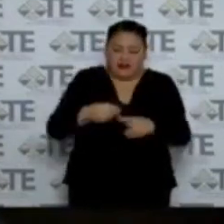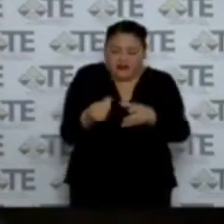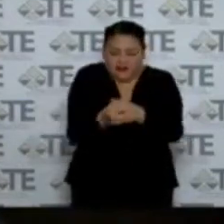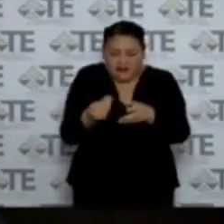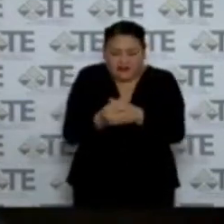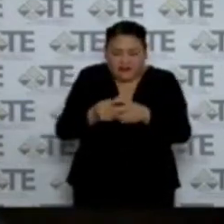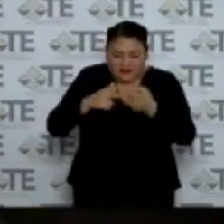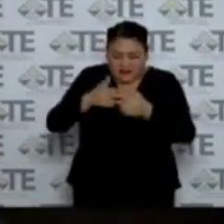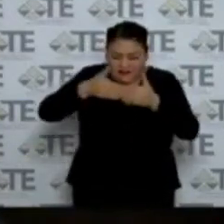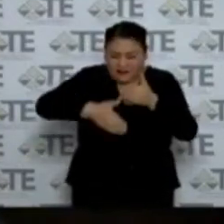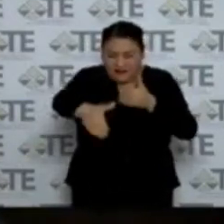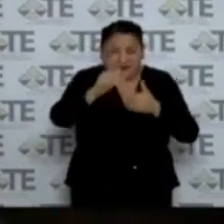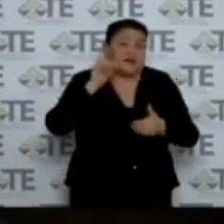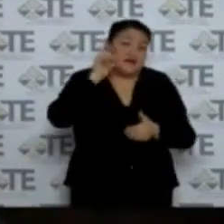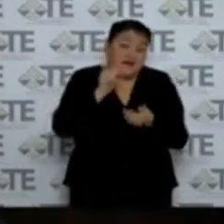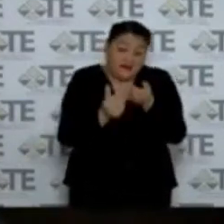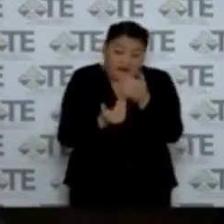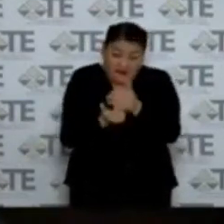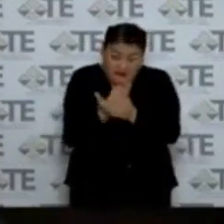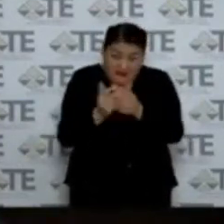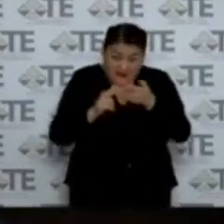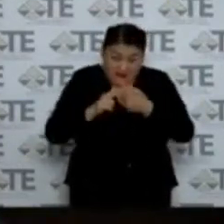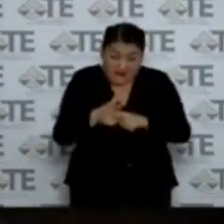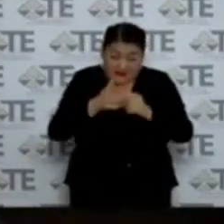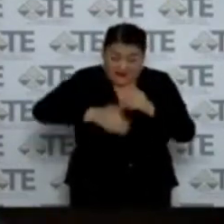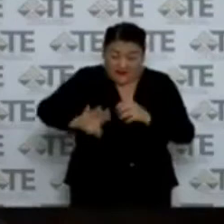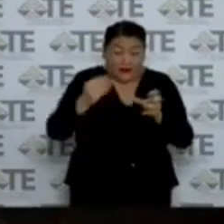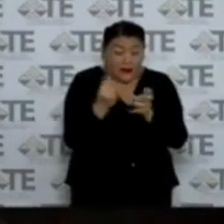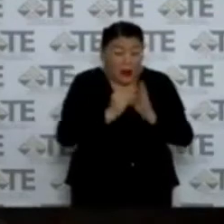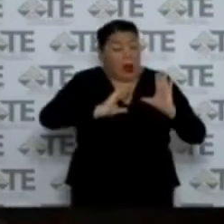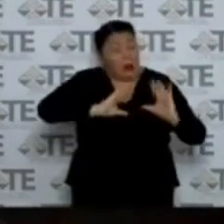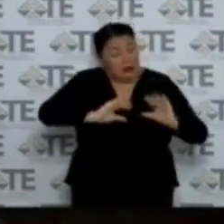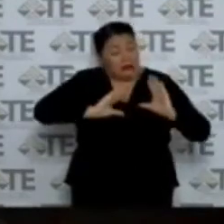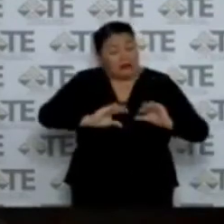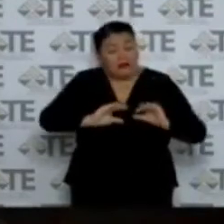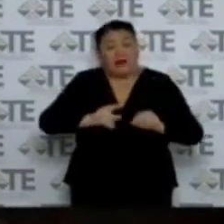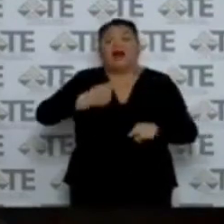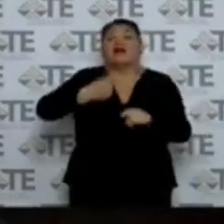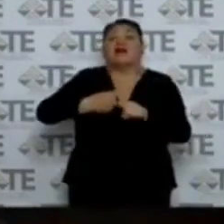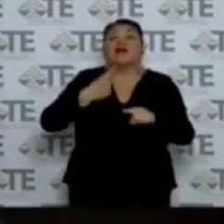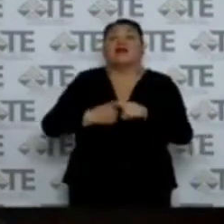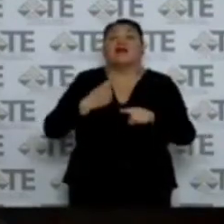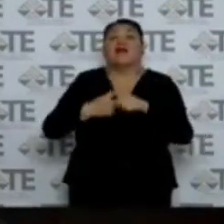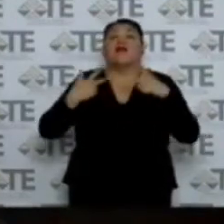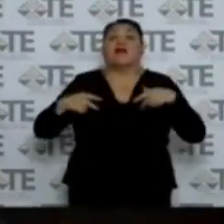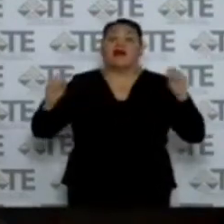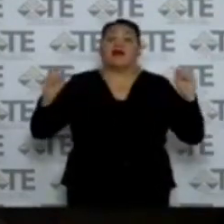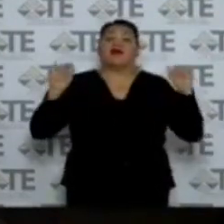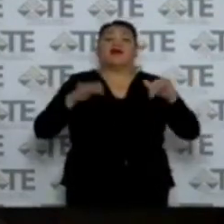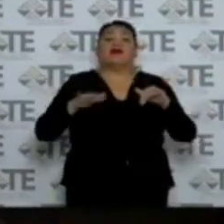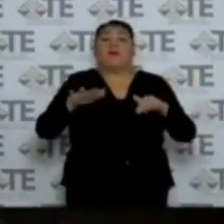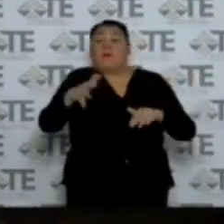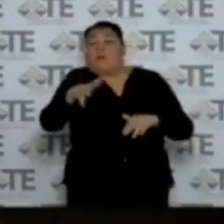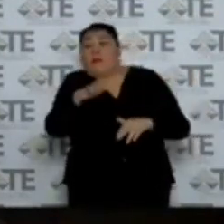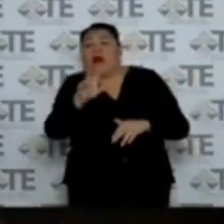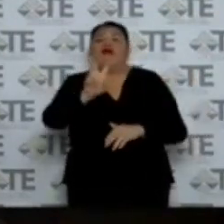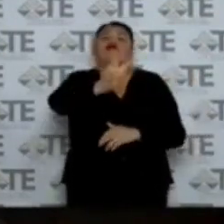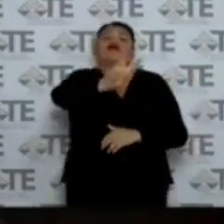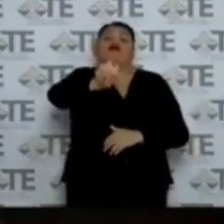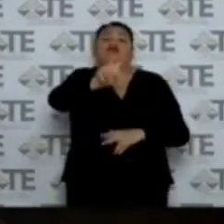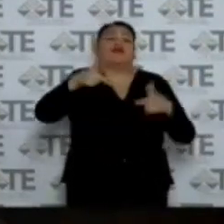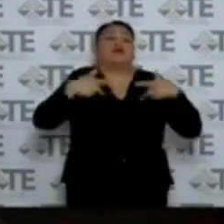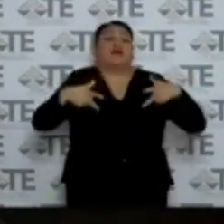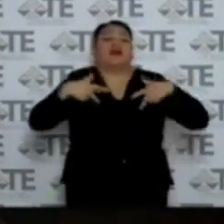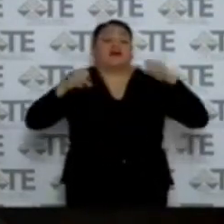Estas capacitaciones que empiezan mañana, pues van a ir dirigidas al menos a 200